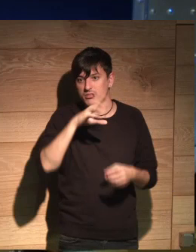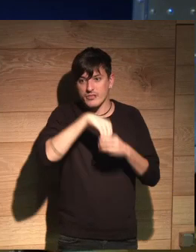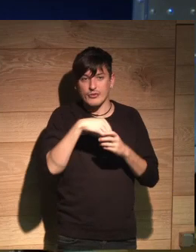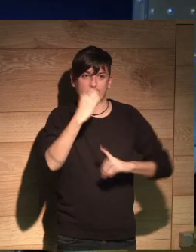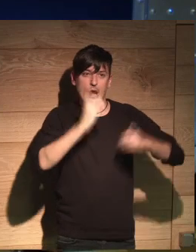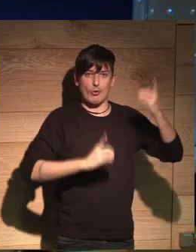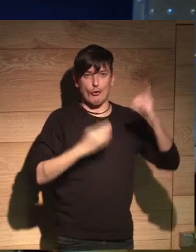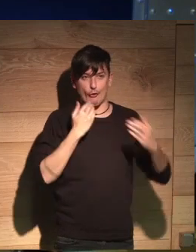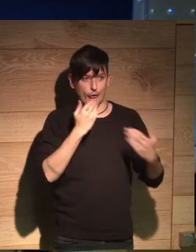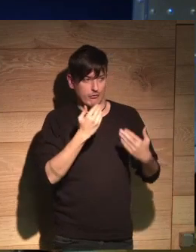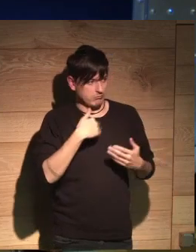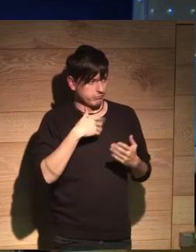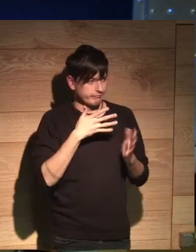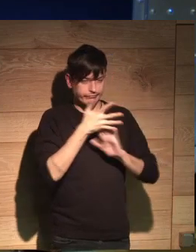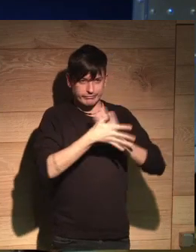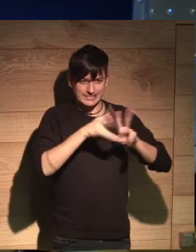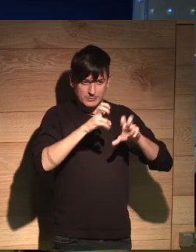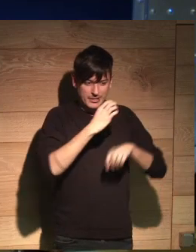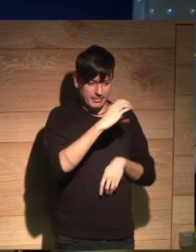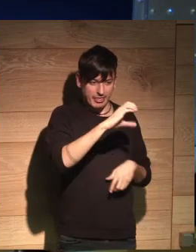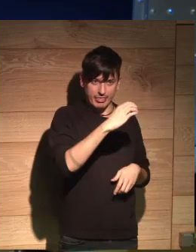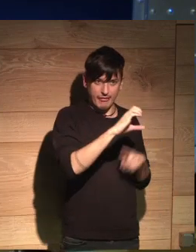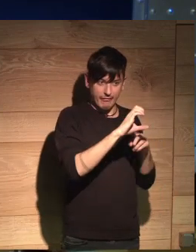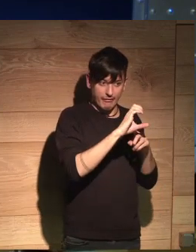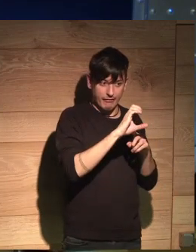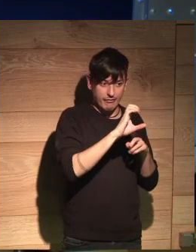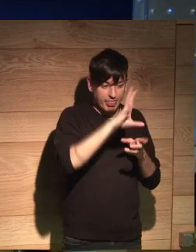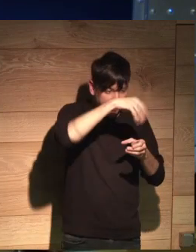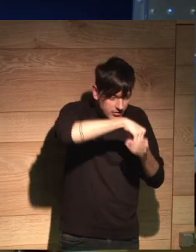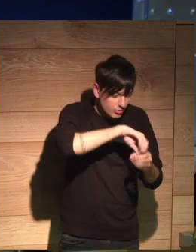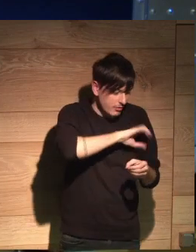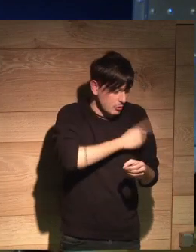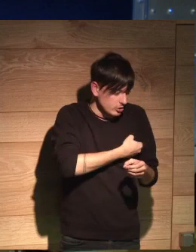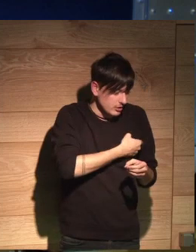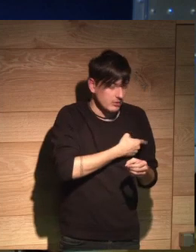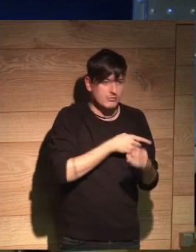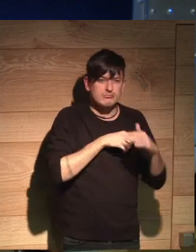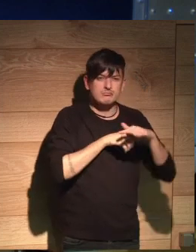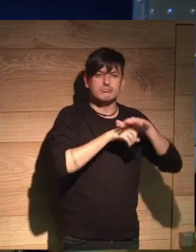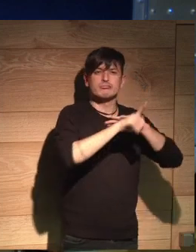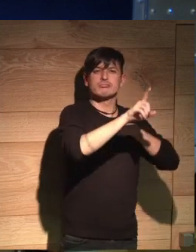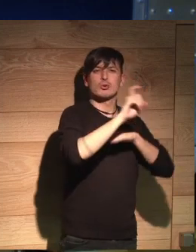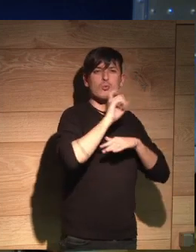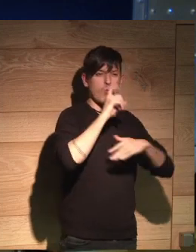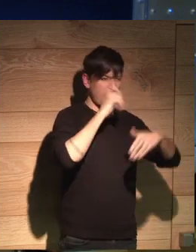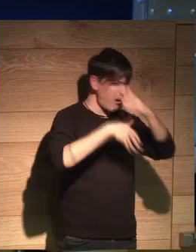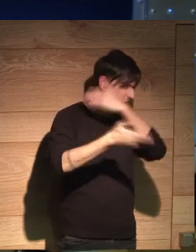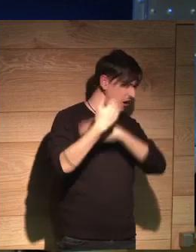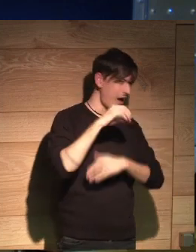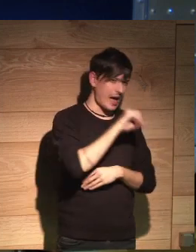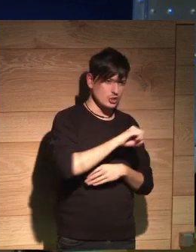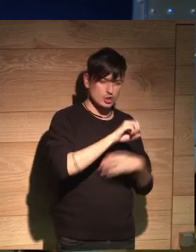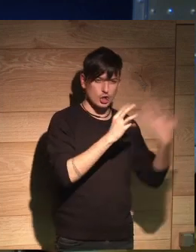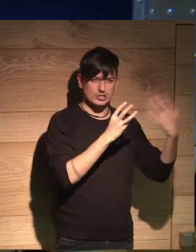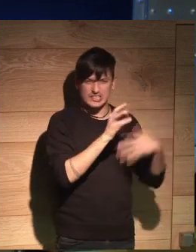hablo de cómo la ciencia está presente en el deporte, cómo ha evolucionado desde aquellos años, desde los años